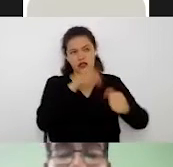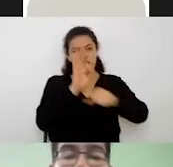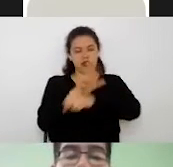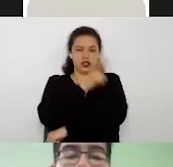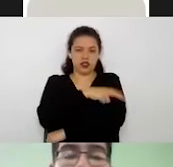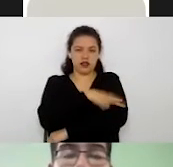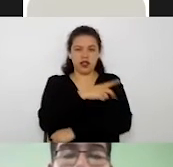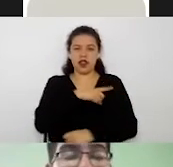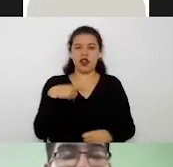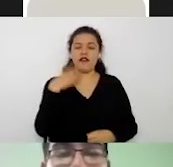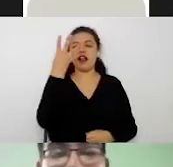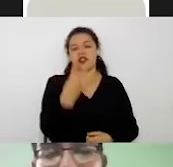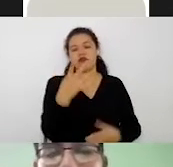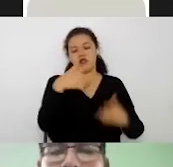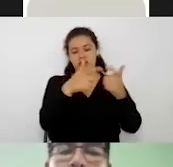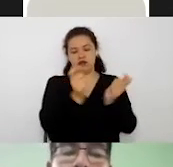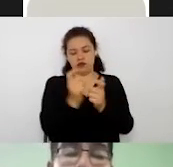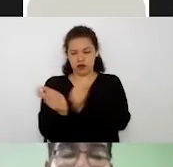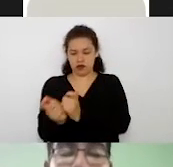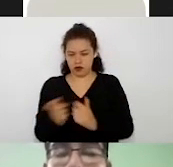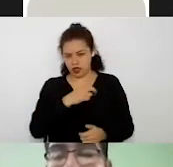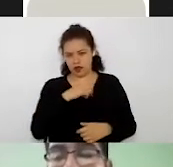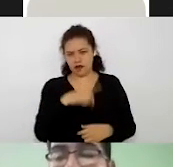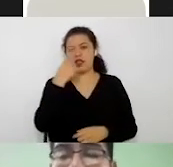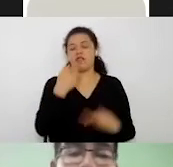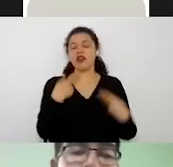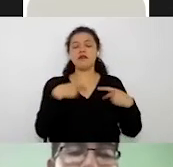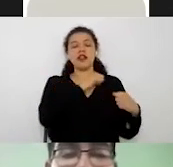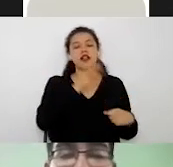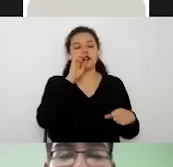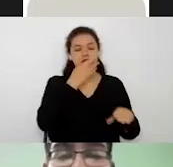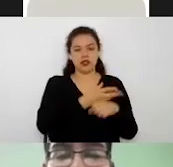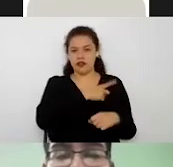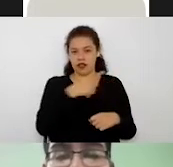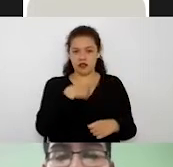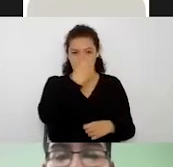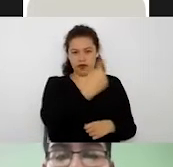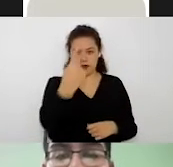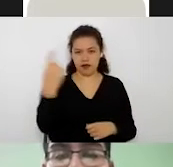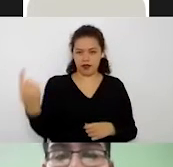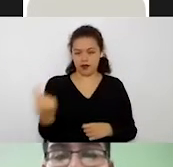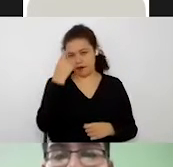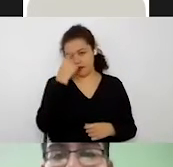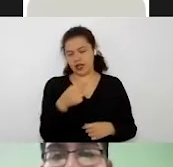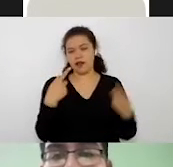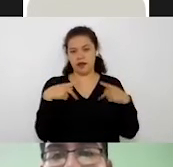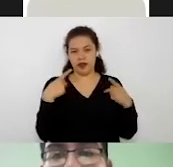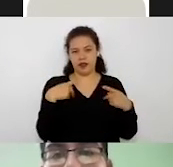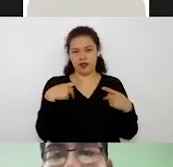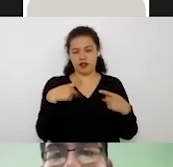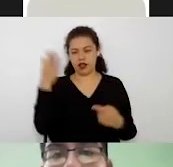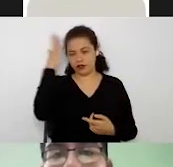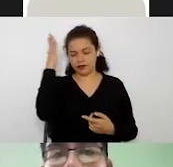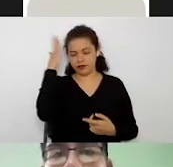que estar conformadas todas las brigadas y tiene que haber un responsable de cada brigada, que es el que nos va a